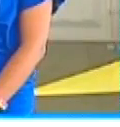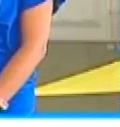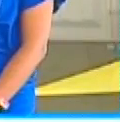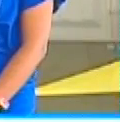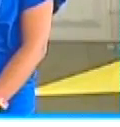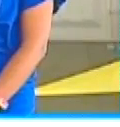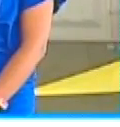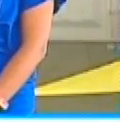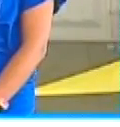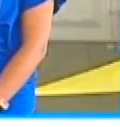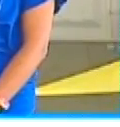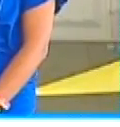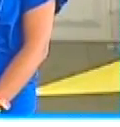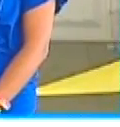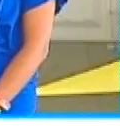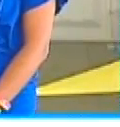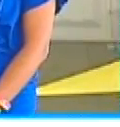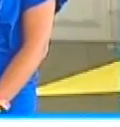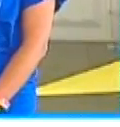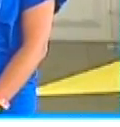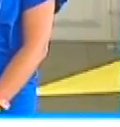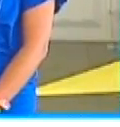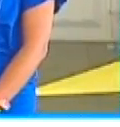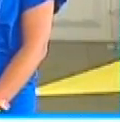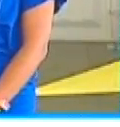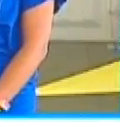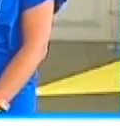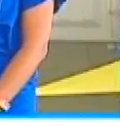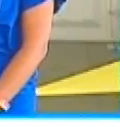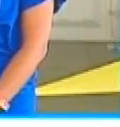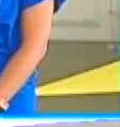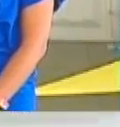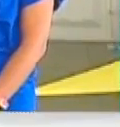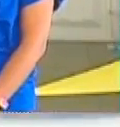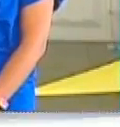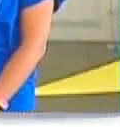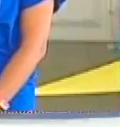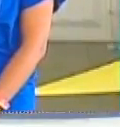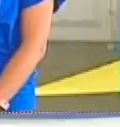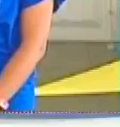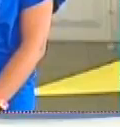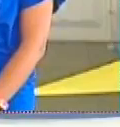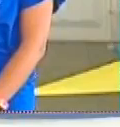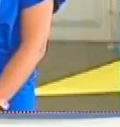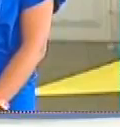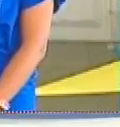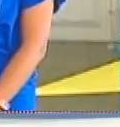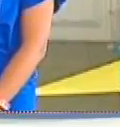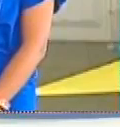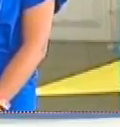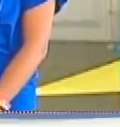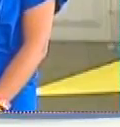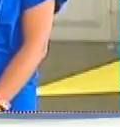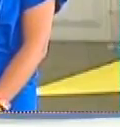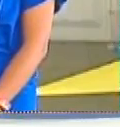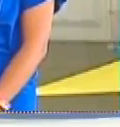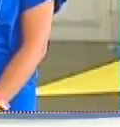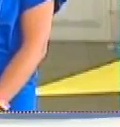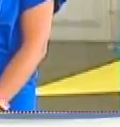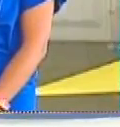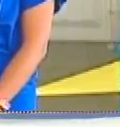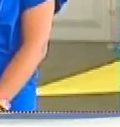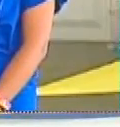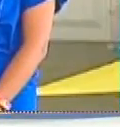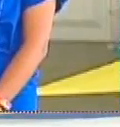comunicadores, son trabajadores que día a día nos comunican todo el acontecer nacional. Y vamos a reivindicarlos laboralmente. Esa es una de las propuestas